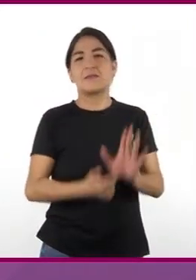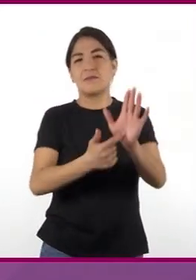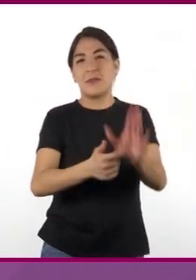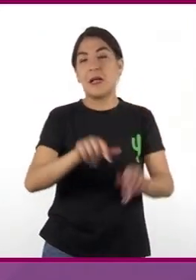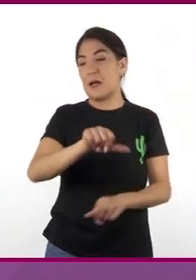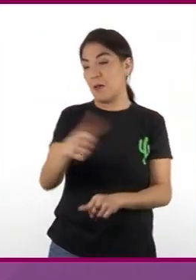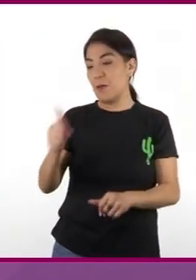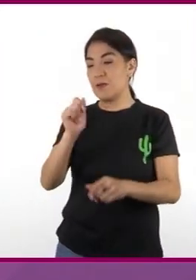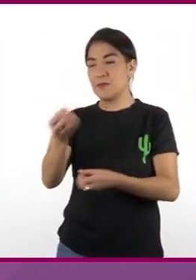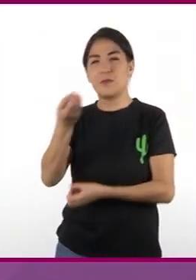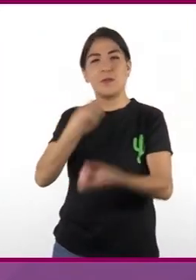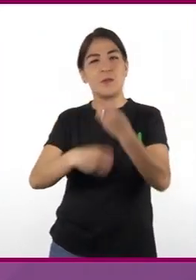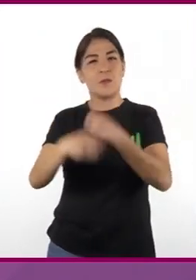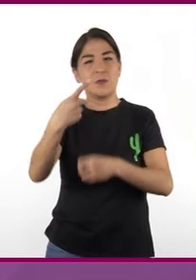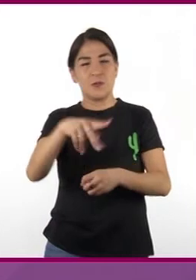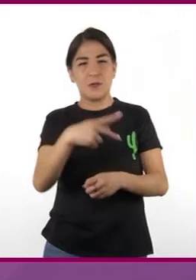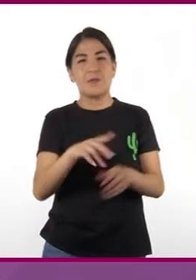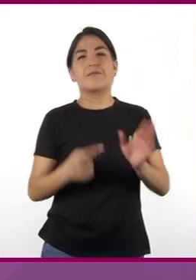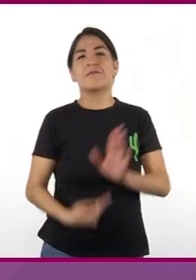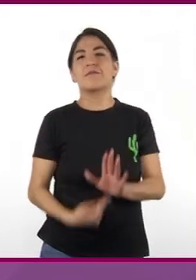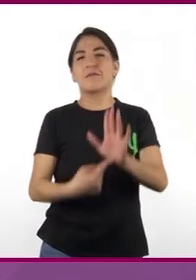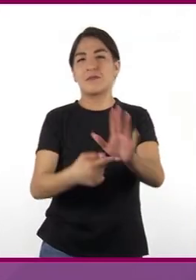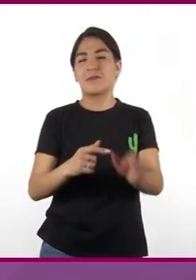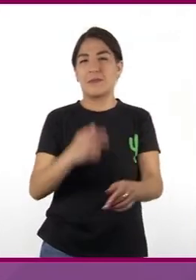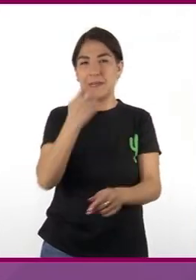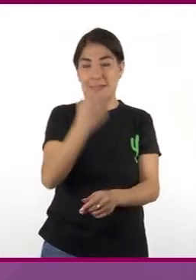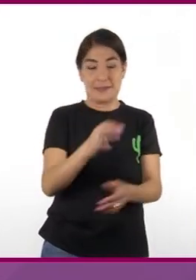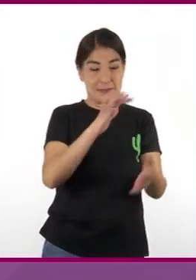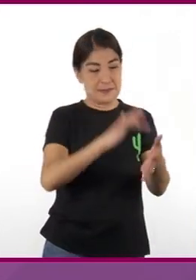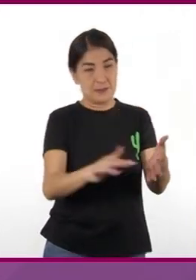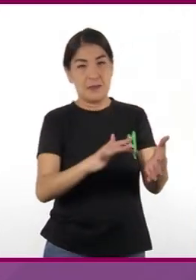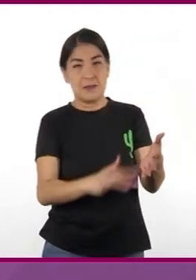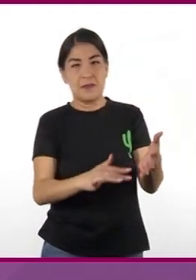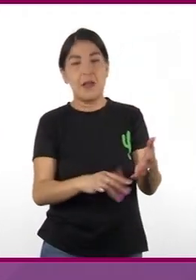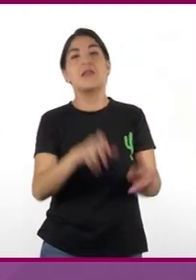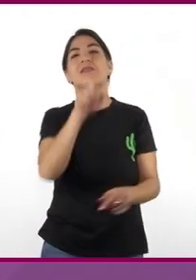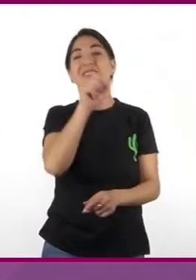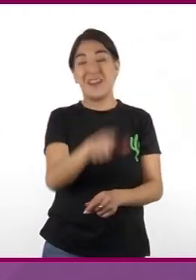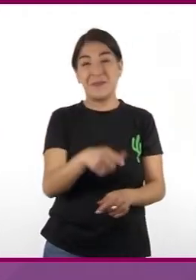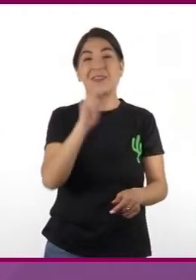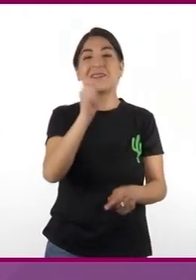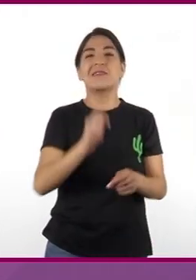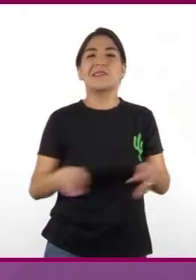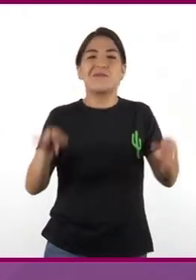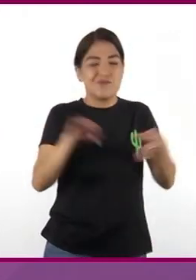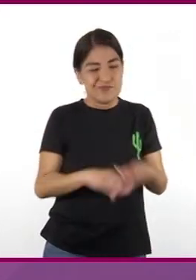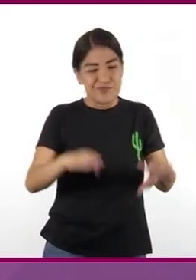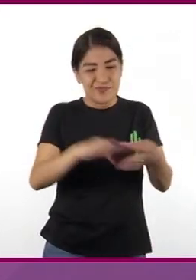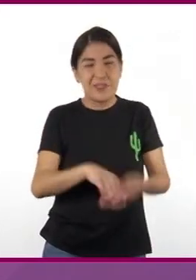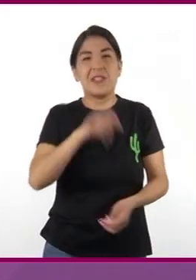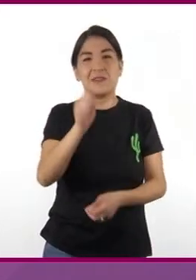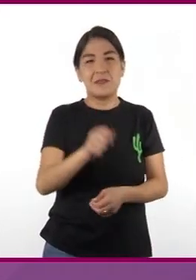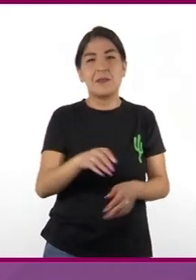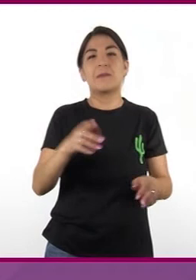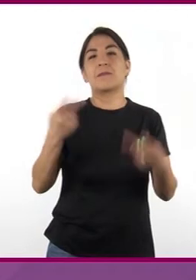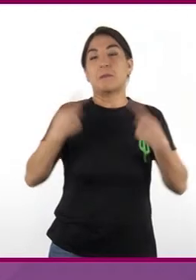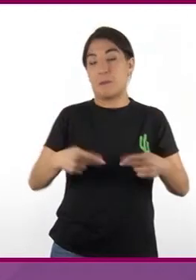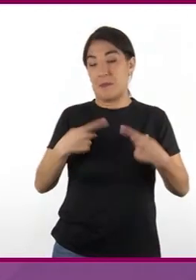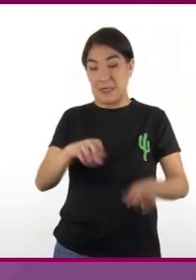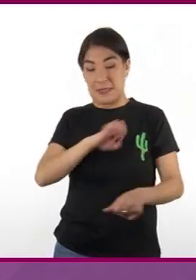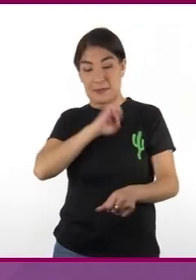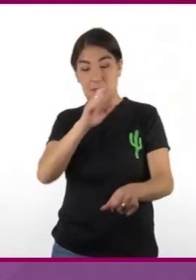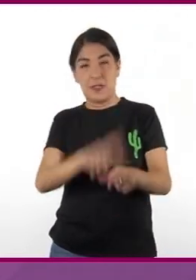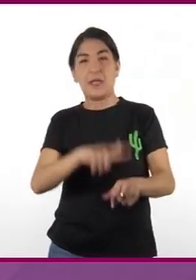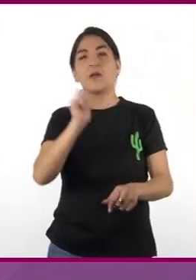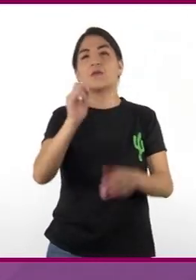relación que la obra establece con ellos. Además, es frecuente que mencione a los y las especialistas que